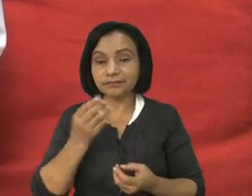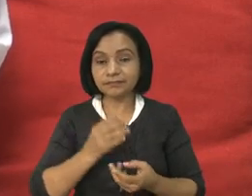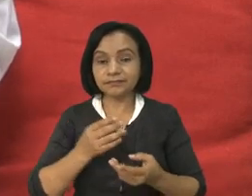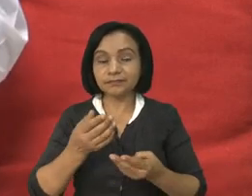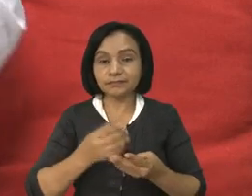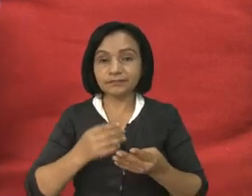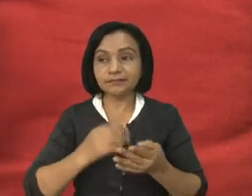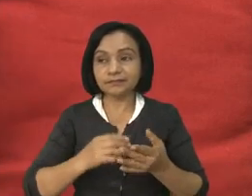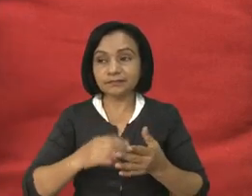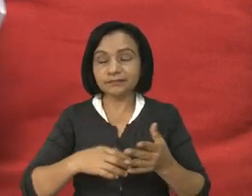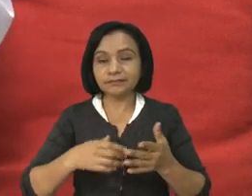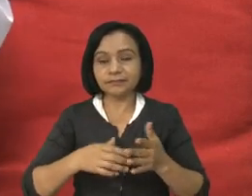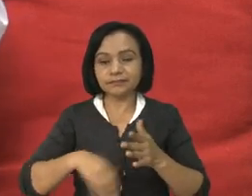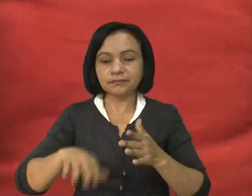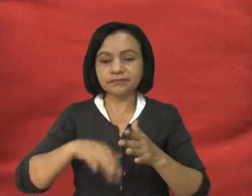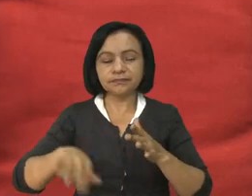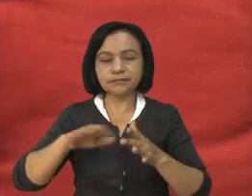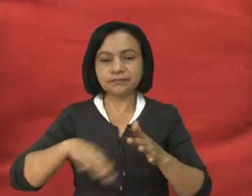absorbe nutrientes,